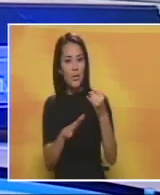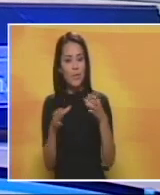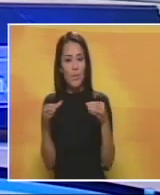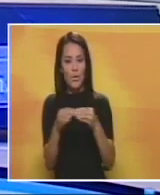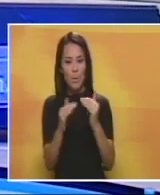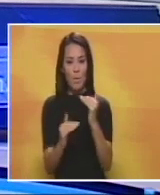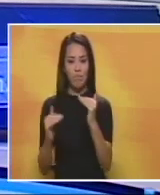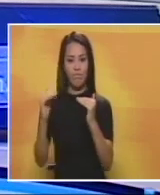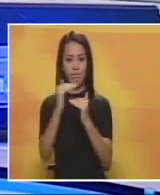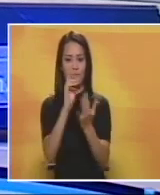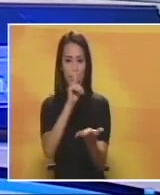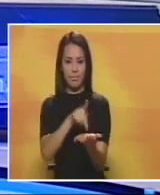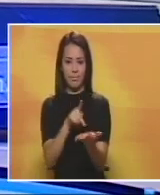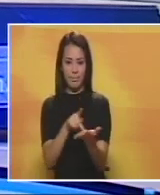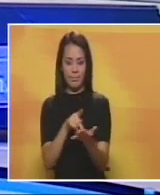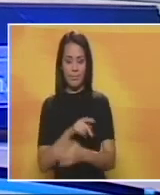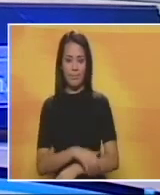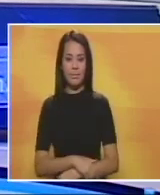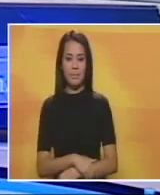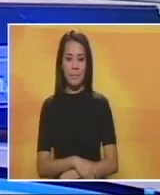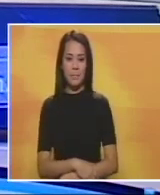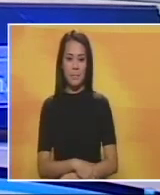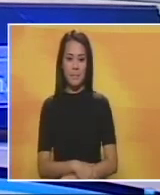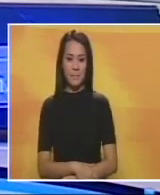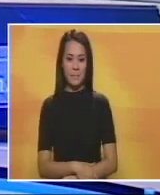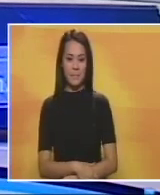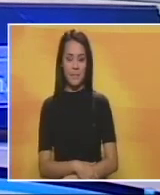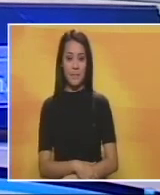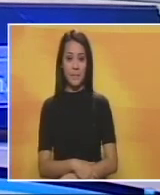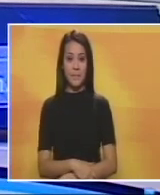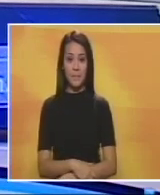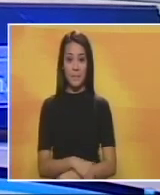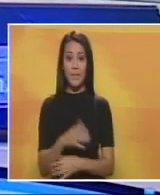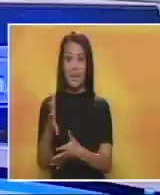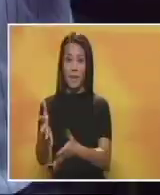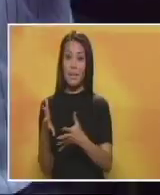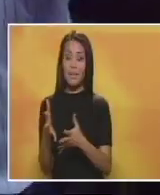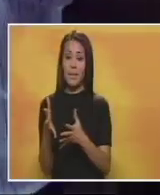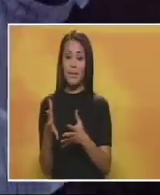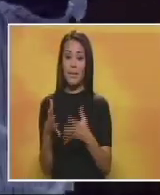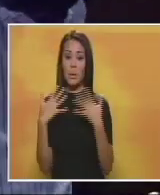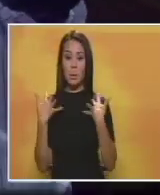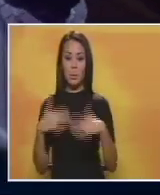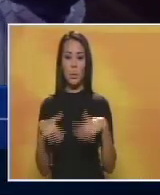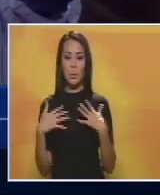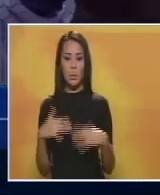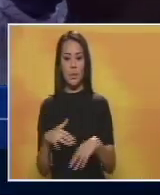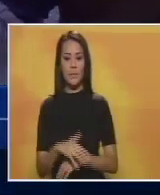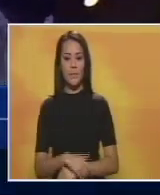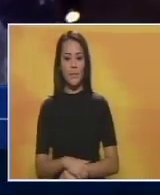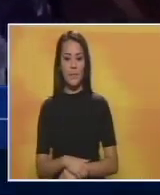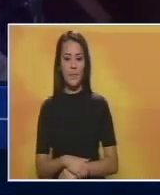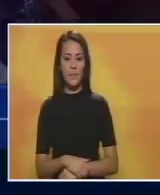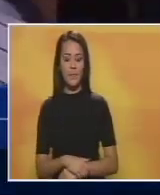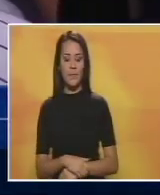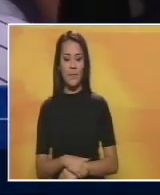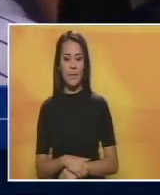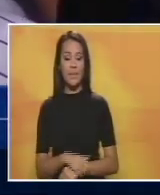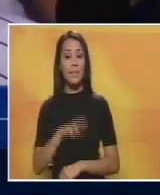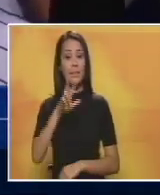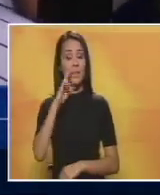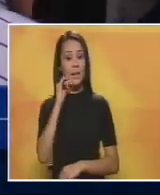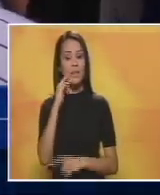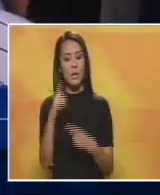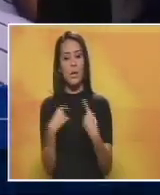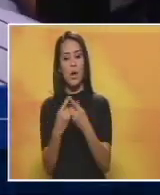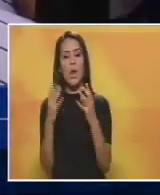clasificar a la serie de la división de la Liga Nacional. Esto tras vencer en un emocionante choque que llegó hasta los 3 episodios